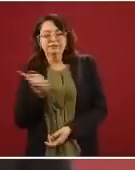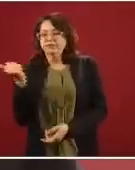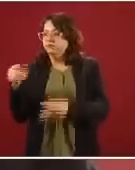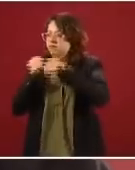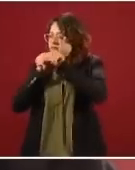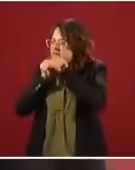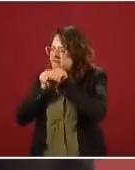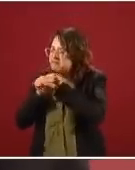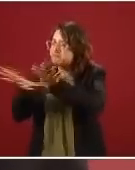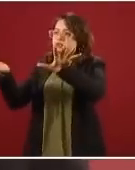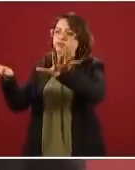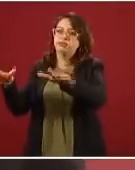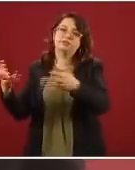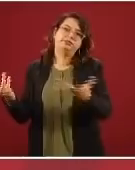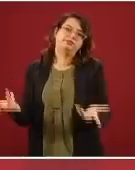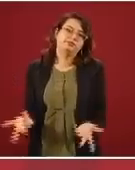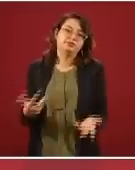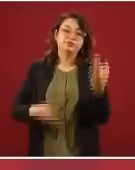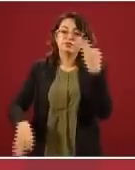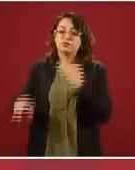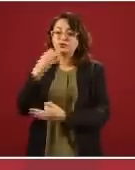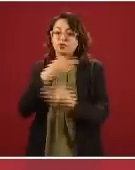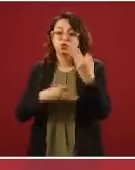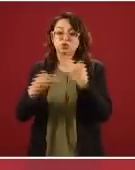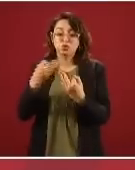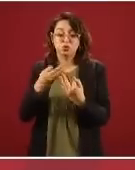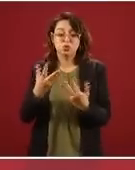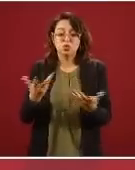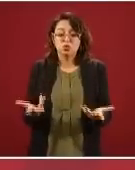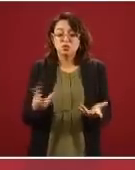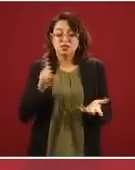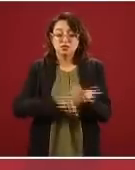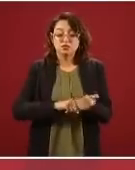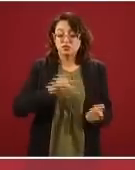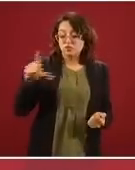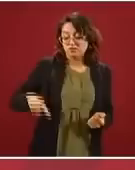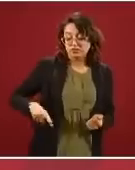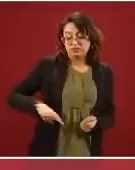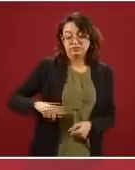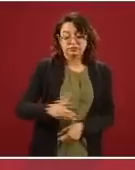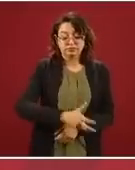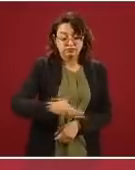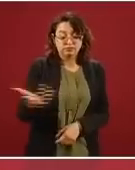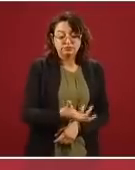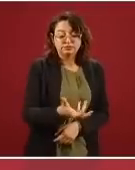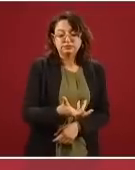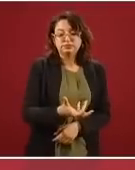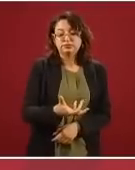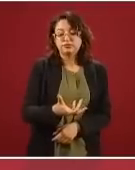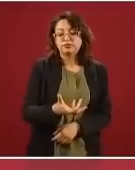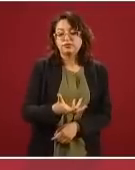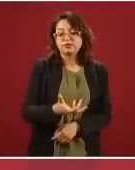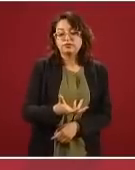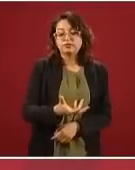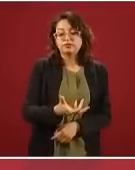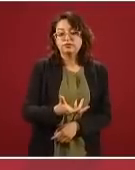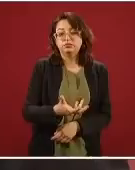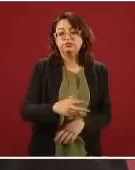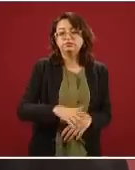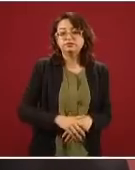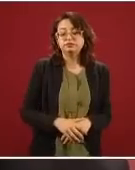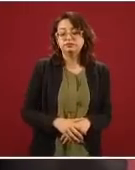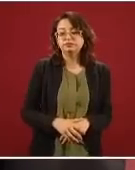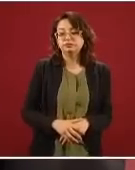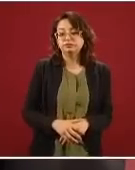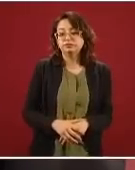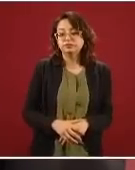lo que tiene que ver con lo que hacemos, digo, si no